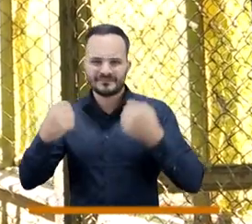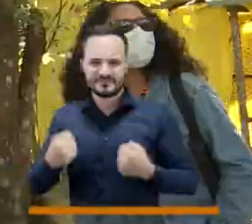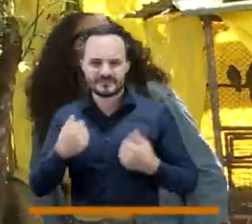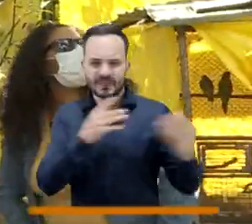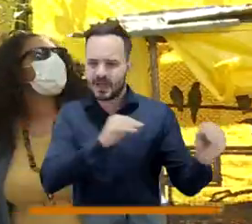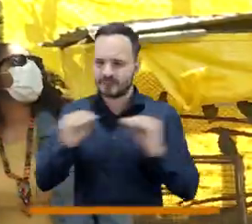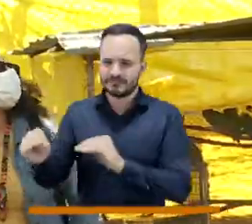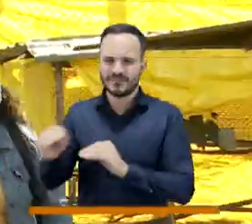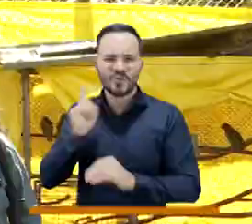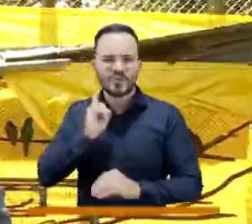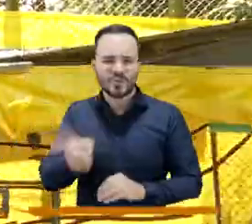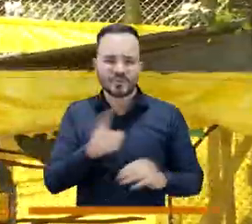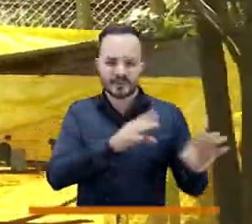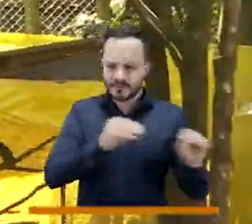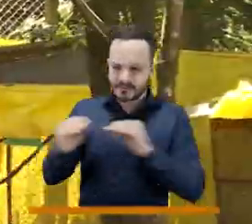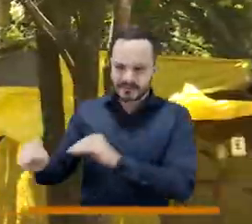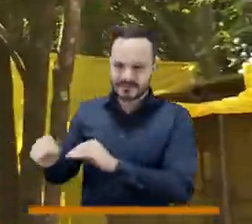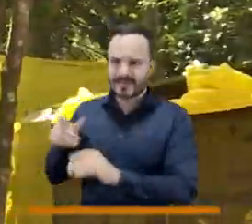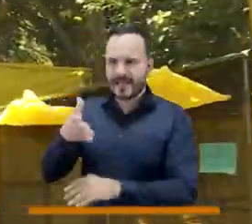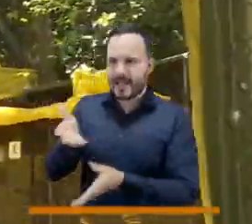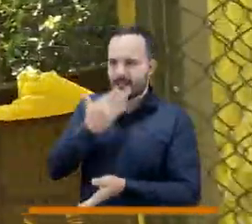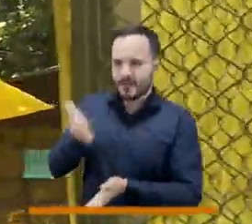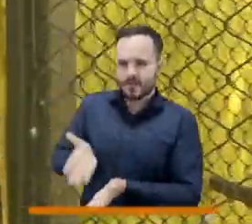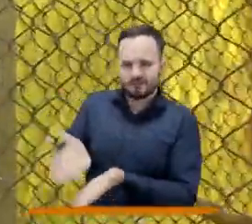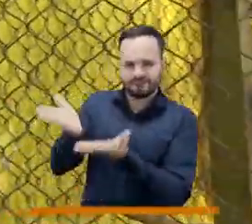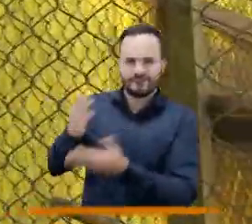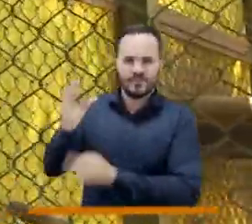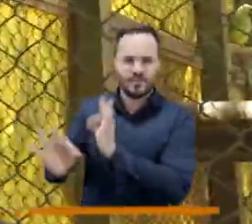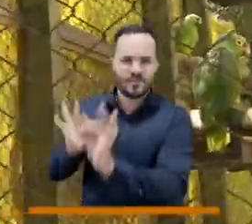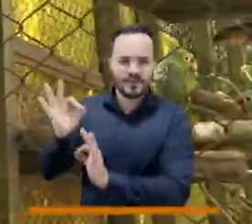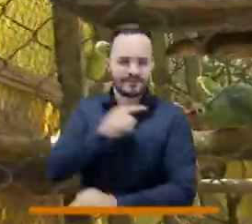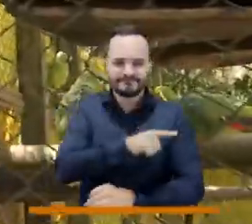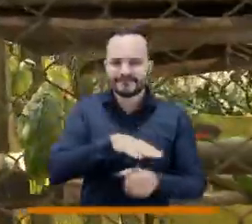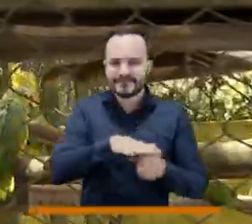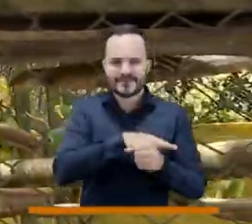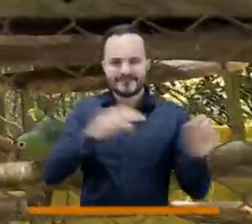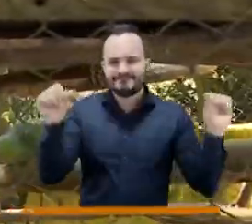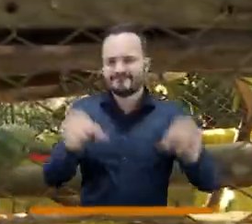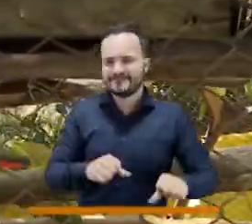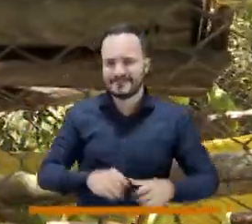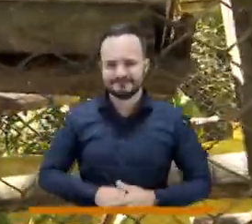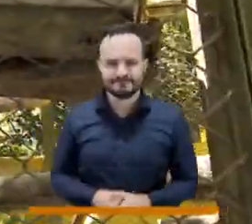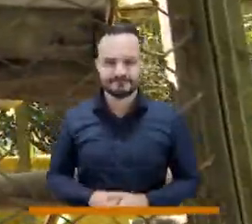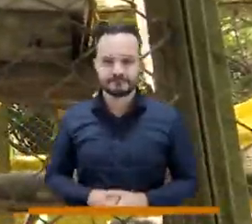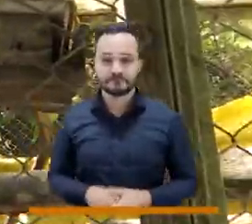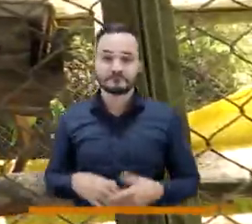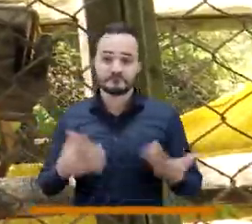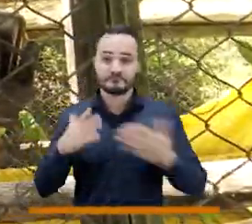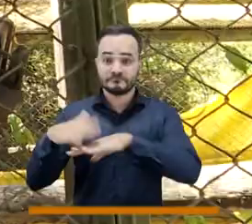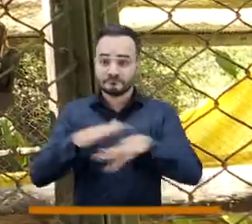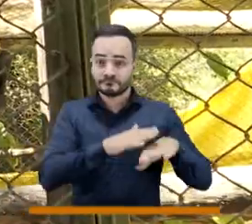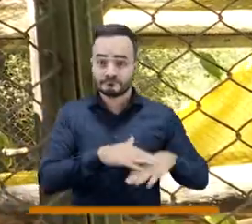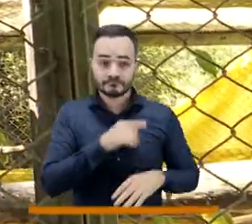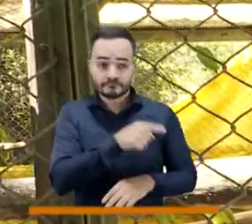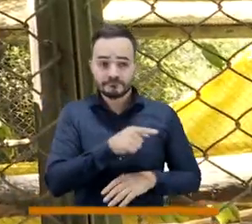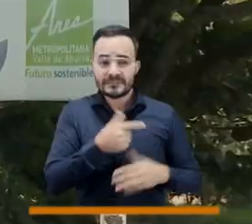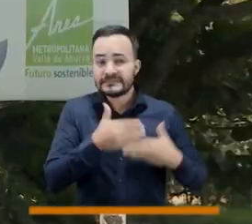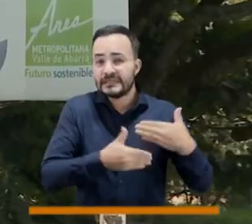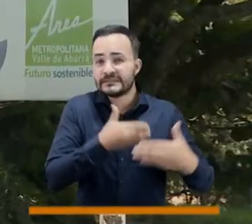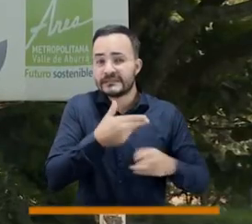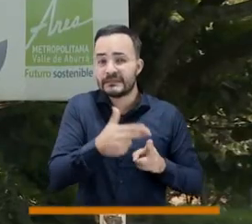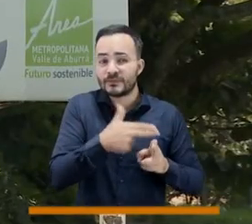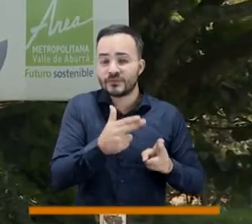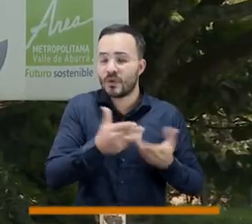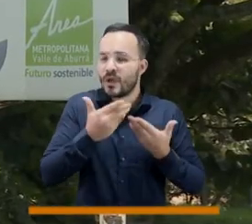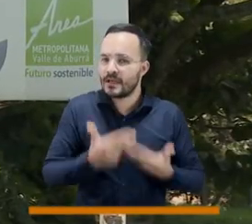zoológicos cuando no pueden liberarse debido al estado lamentable en que se encuentran. Es una primicia, no se ha inaugurado, no se ha